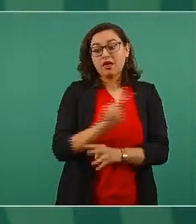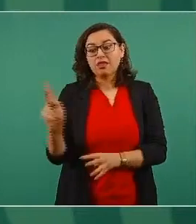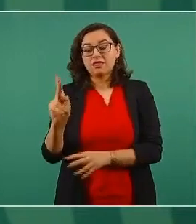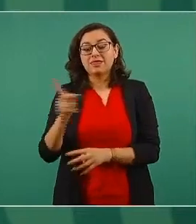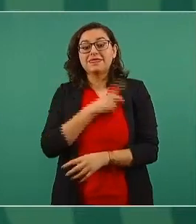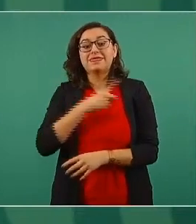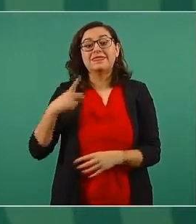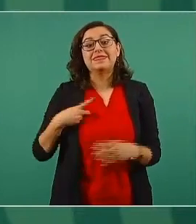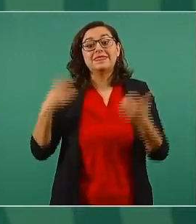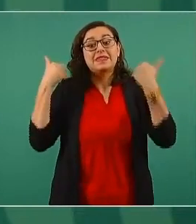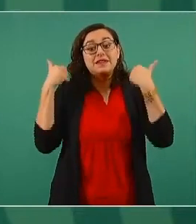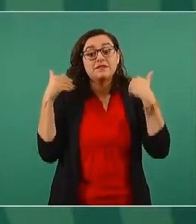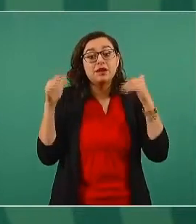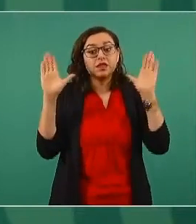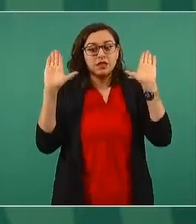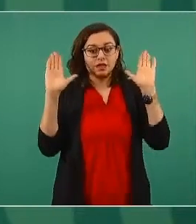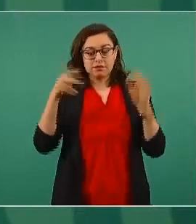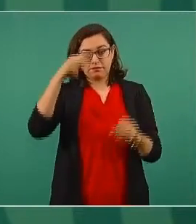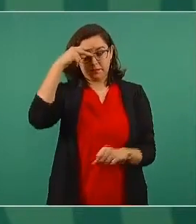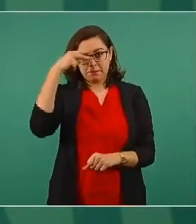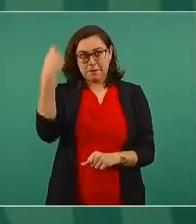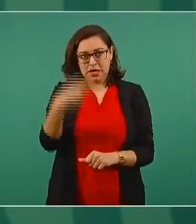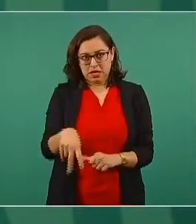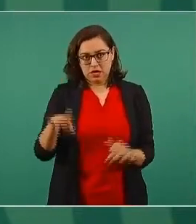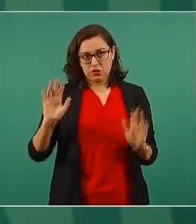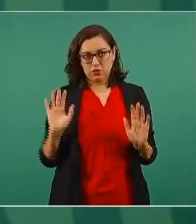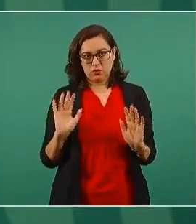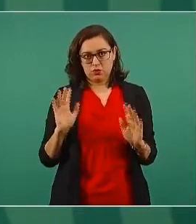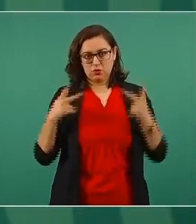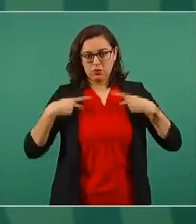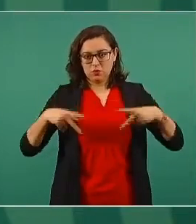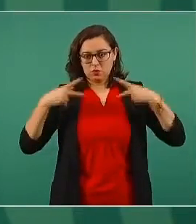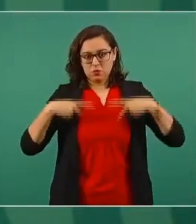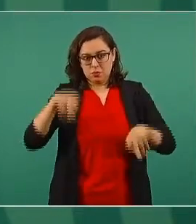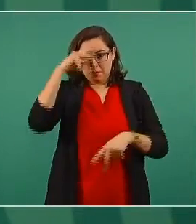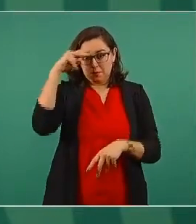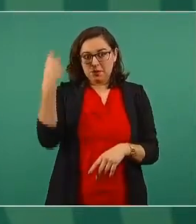dirigidas, administradas por mexicanos.